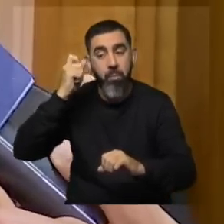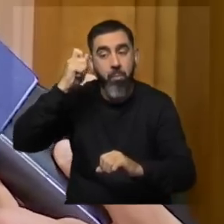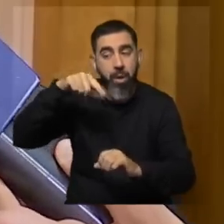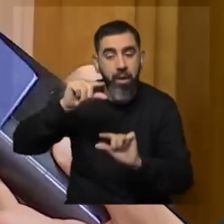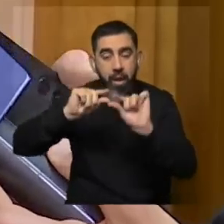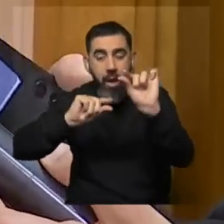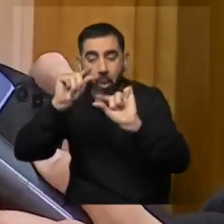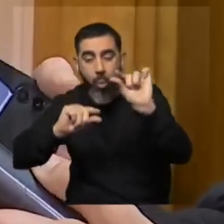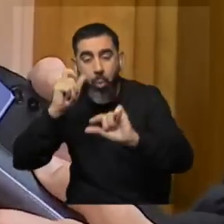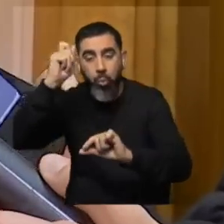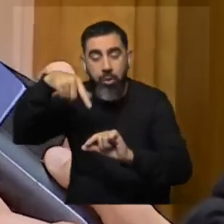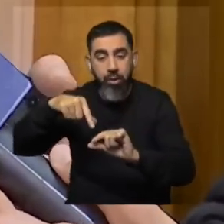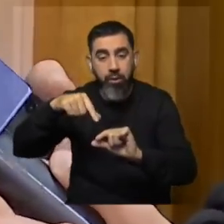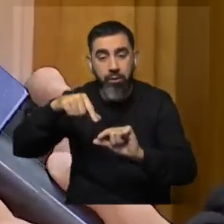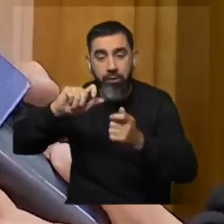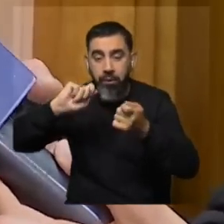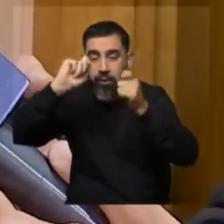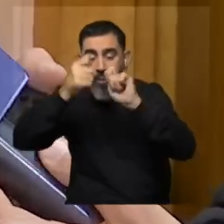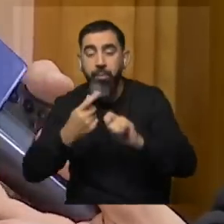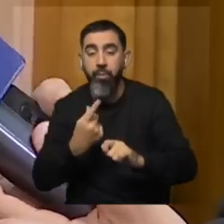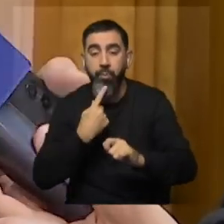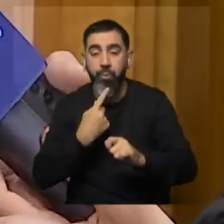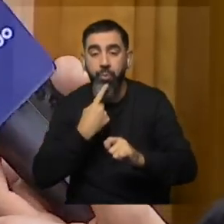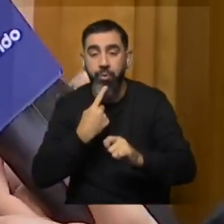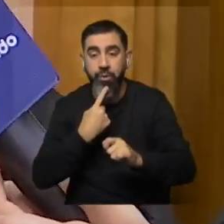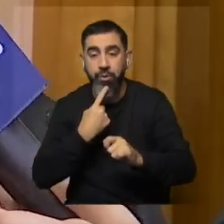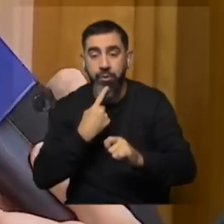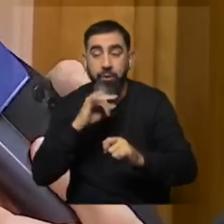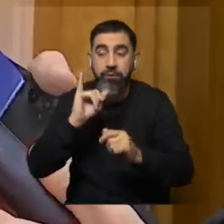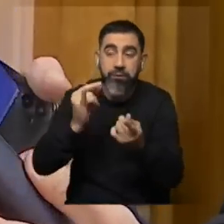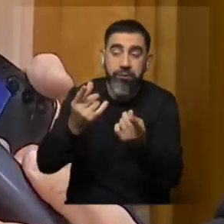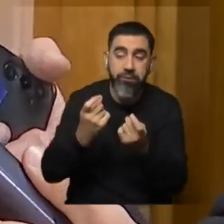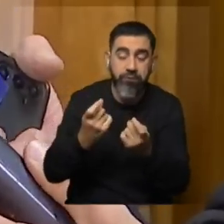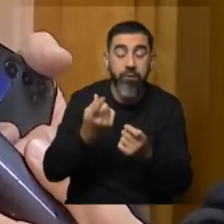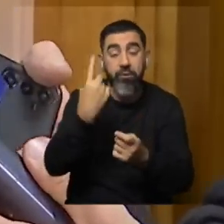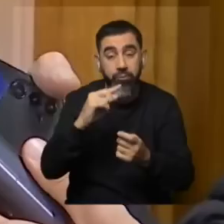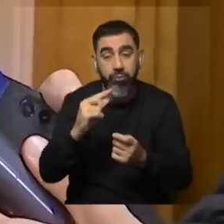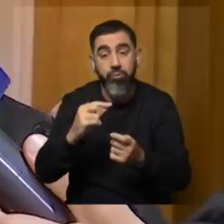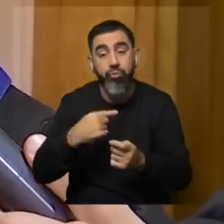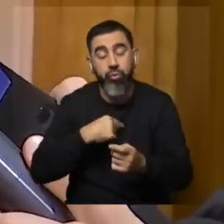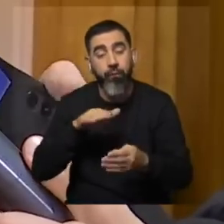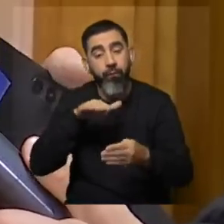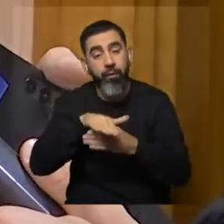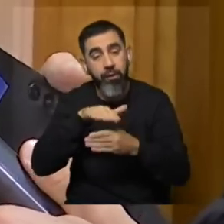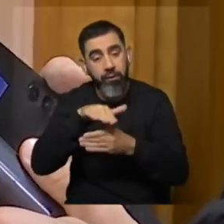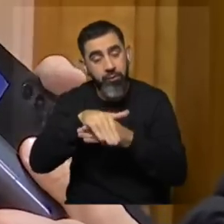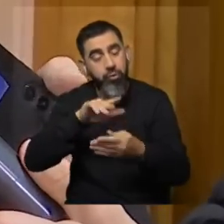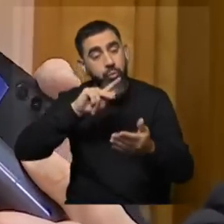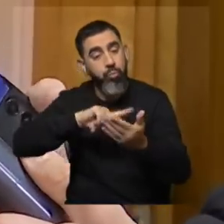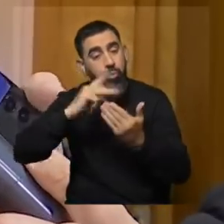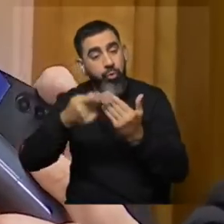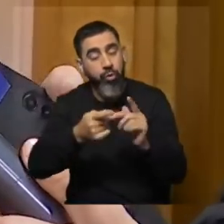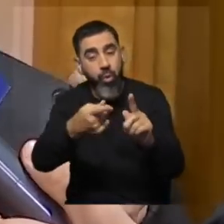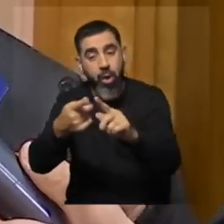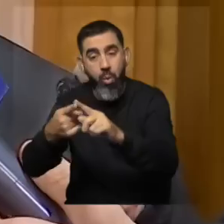ajustar las estrategias reformular las políticas en la medida de lo necesario Así que en ese sentido yo celebro que se haya generado un